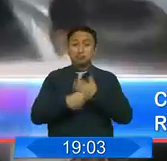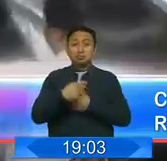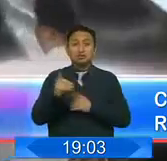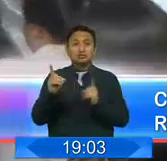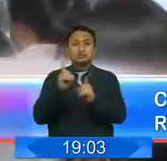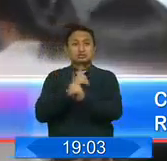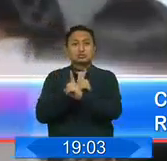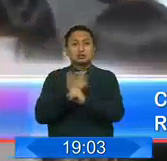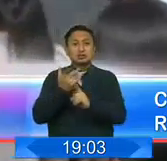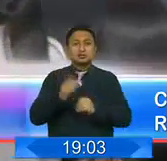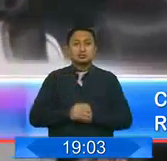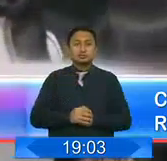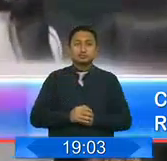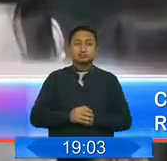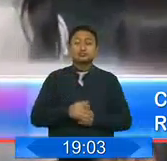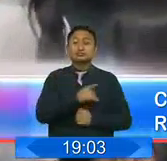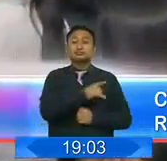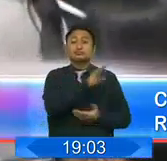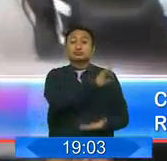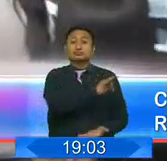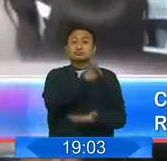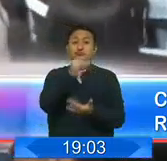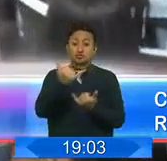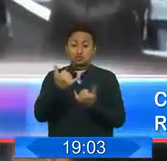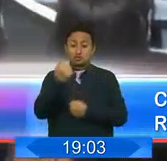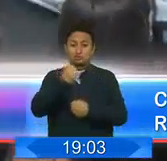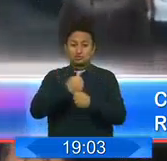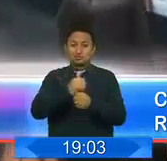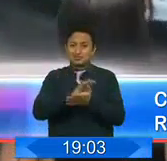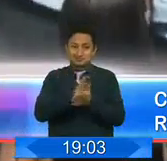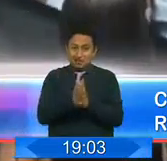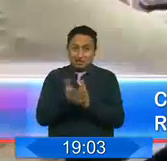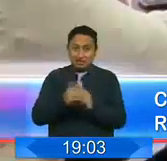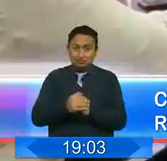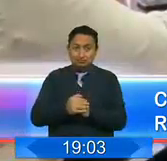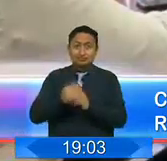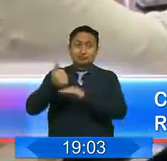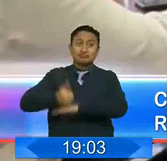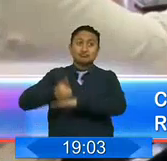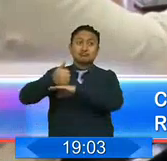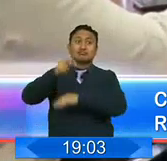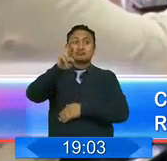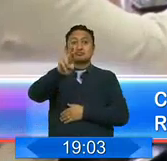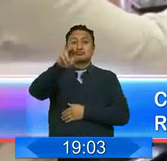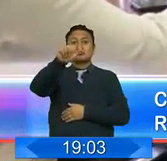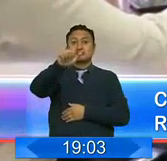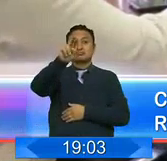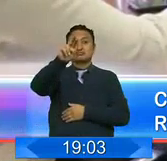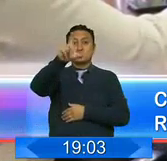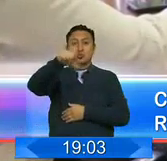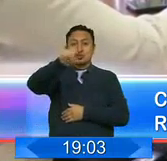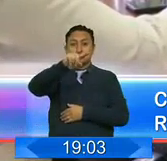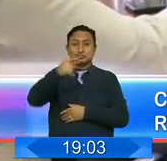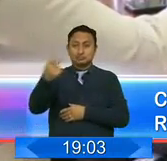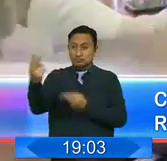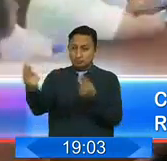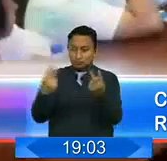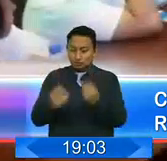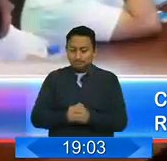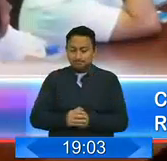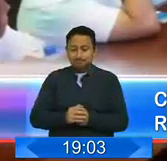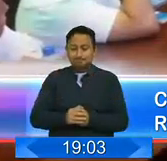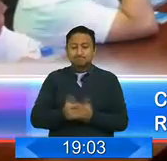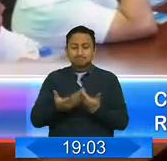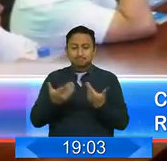Una delegación de estos ciudadanos que ahora están desempleados fue atendida por el gobernador Raúl Ledesma y les aclaró que los despidos se